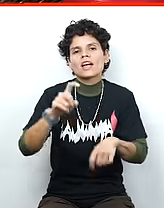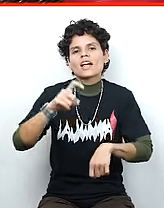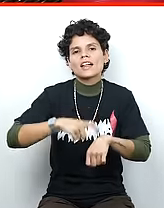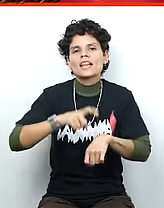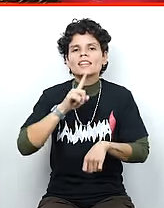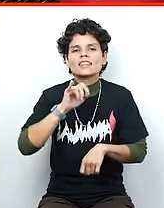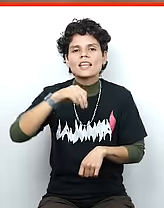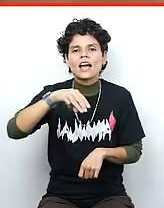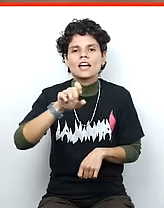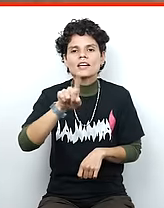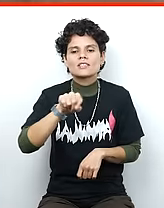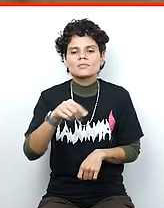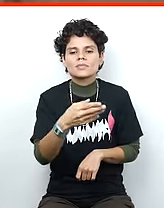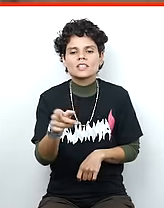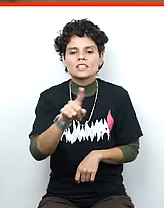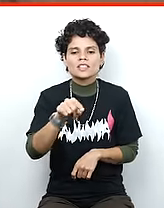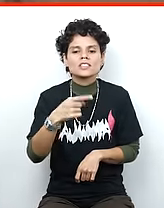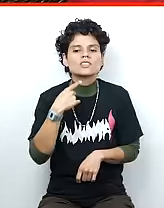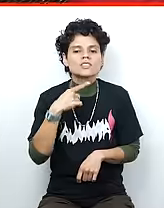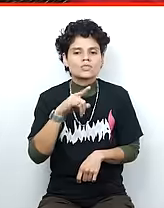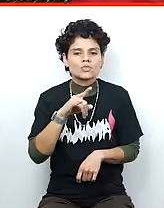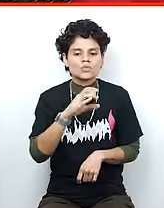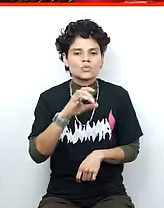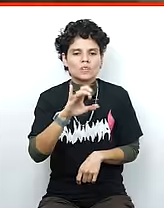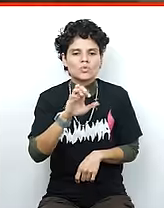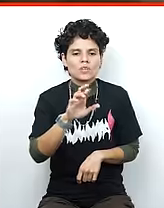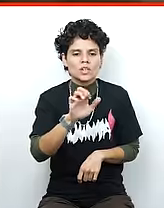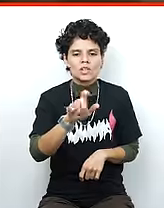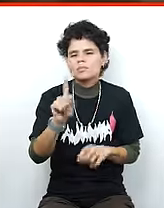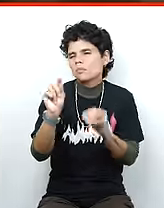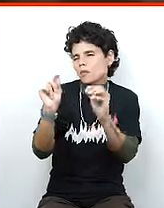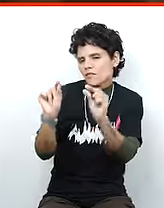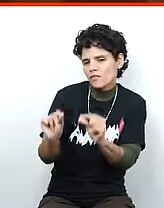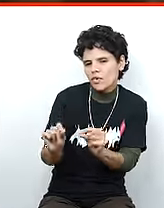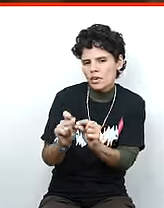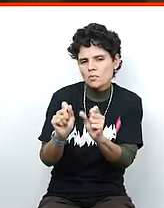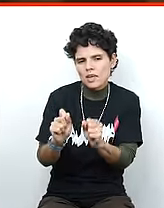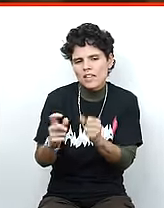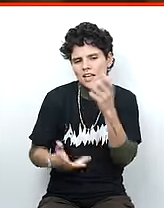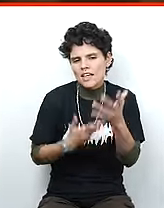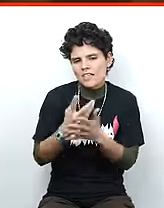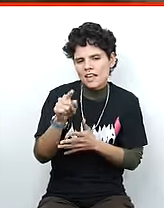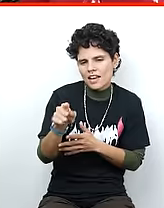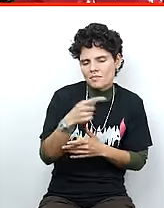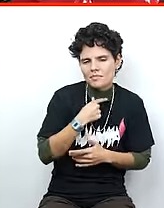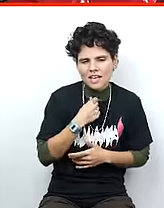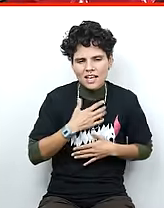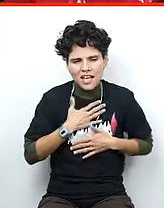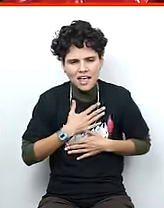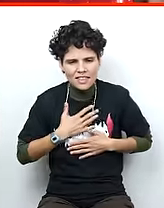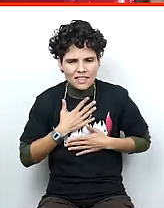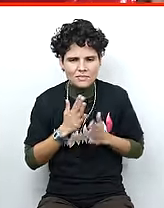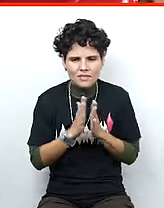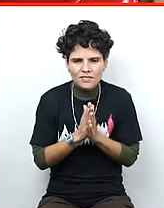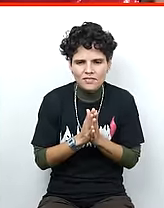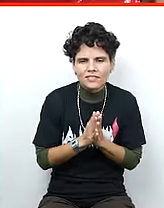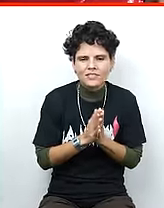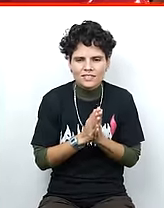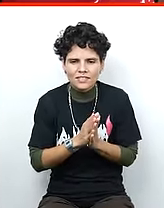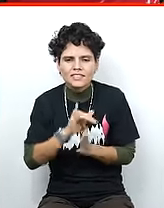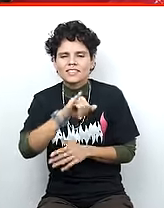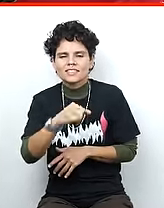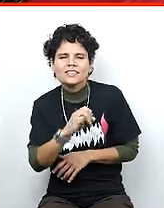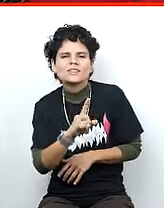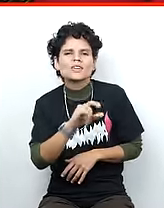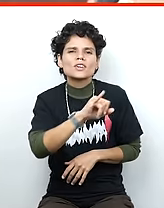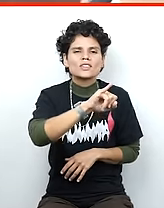sí, ahí está en las pantallas, tal. Sí, en ese entonces vivía en el Bronx. Voy a bajar un poquito para que me tire a la rima, me encanta, es que, weón. ¿Cuál? Yo, la de antes. Juliano